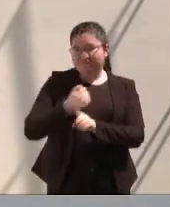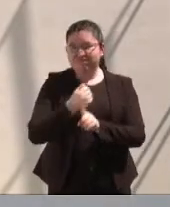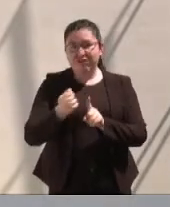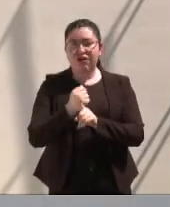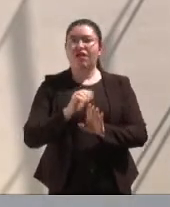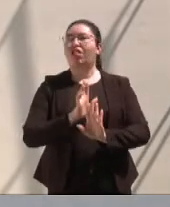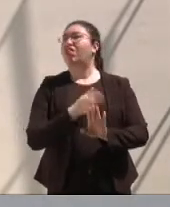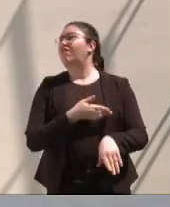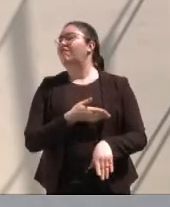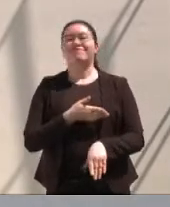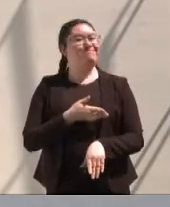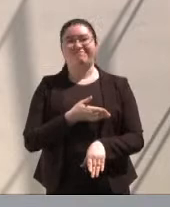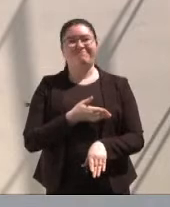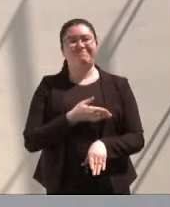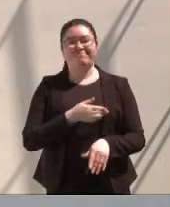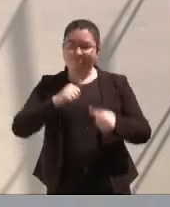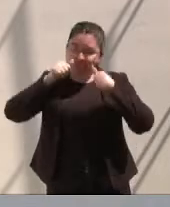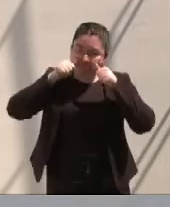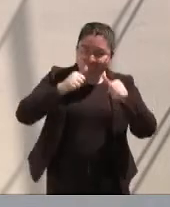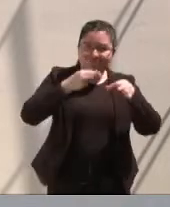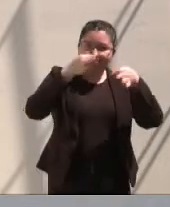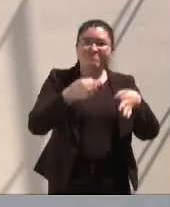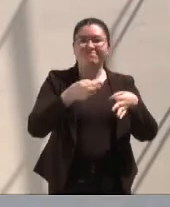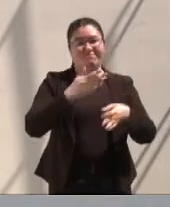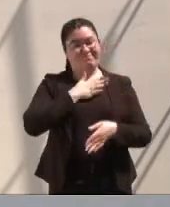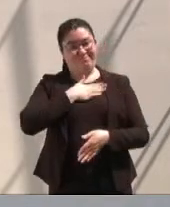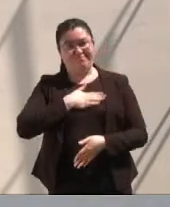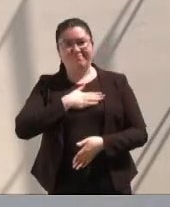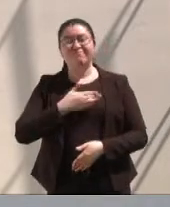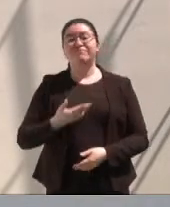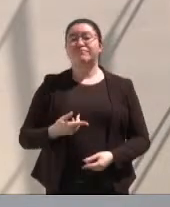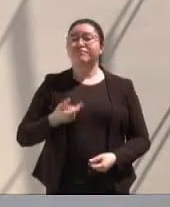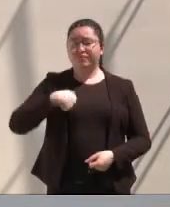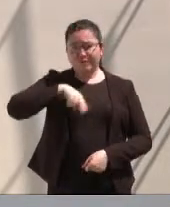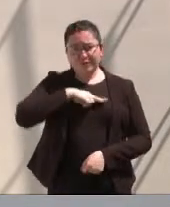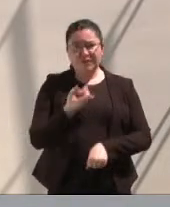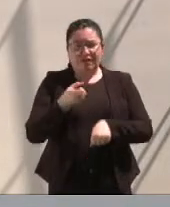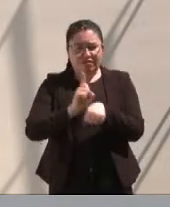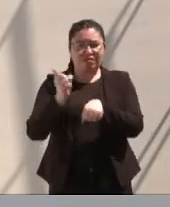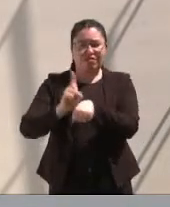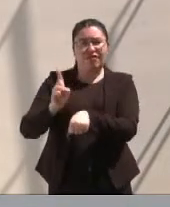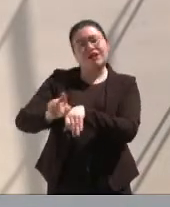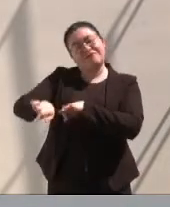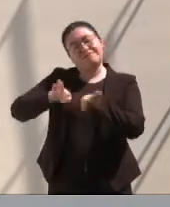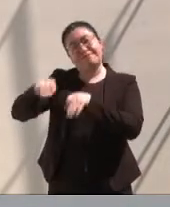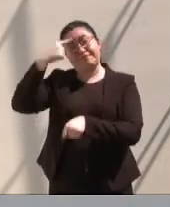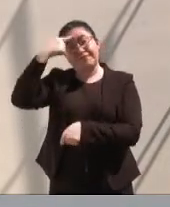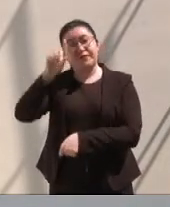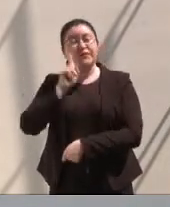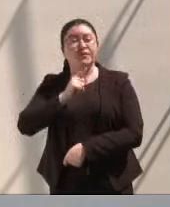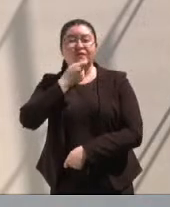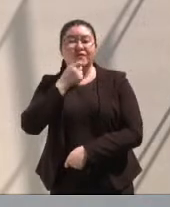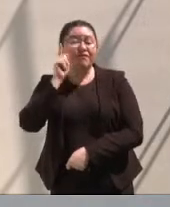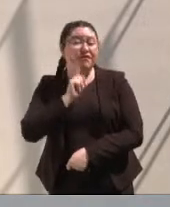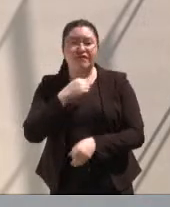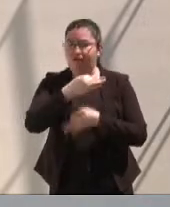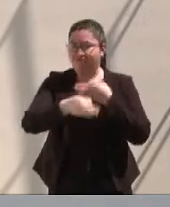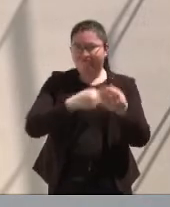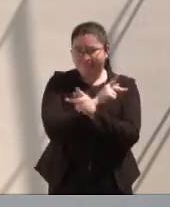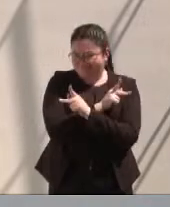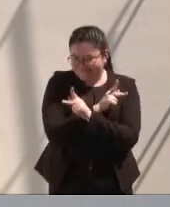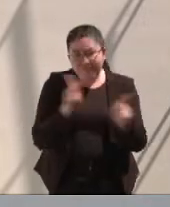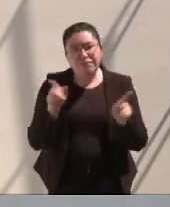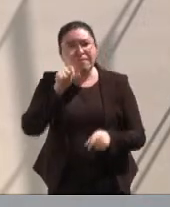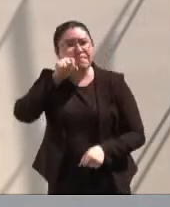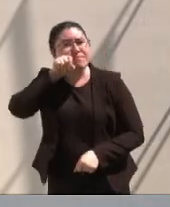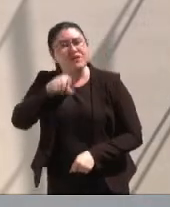Nos comprometemos a trabajar día a día hasta garantizar la seguridad y el pleno desarrollo de mujeres y niñas. Seguiremos trabajando en